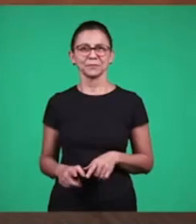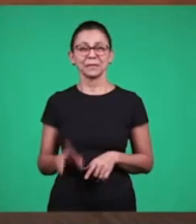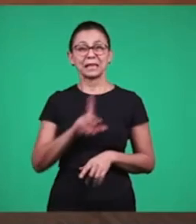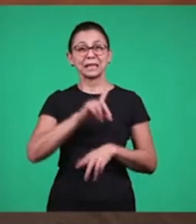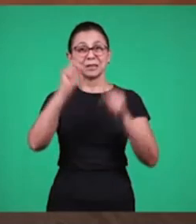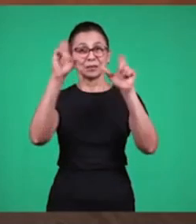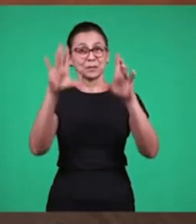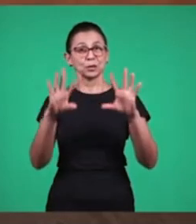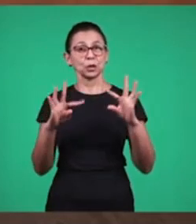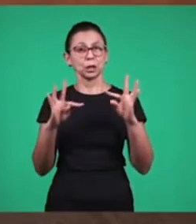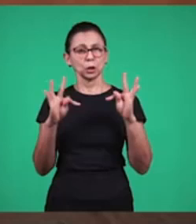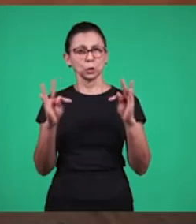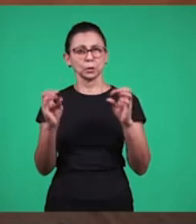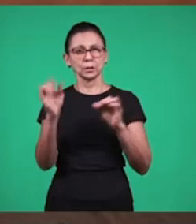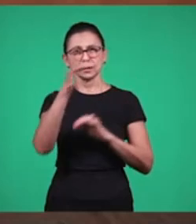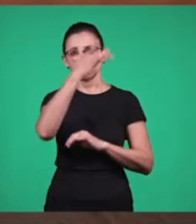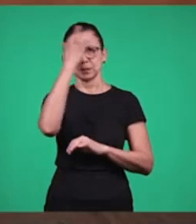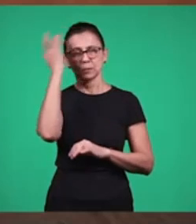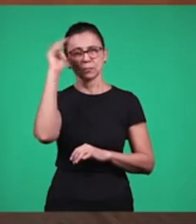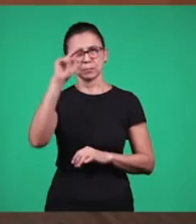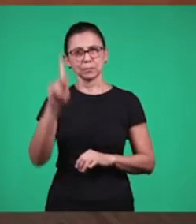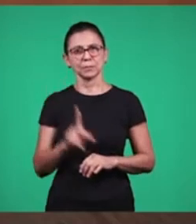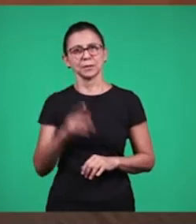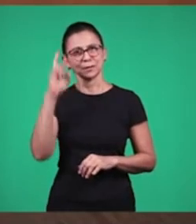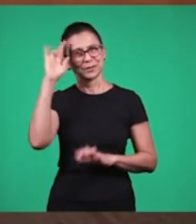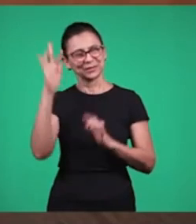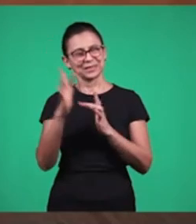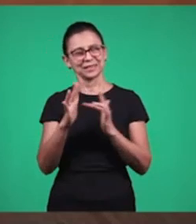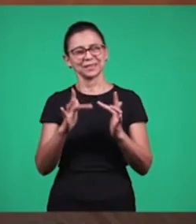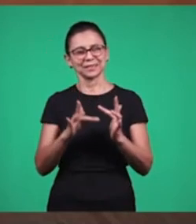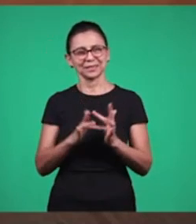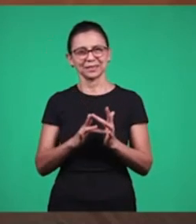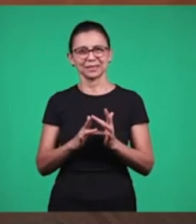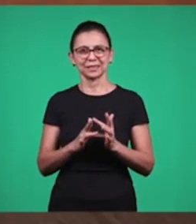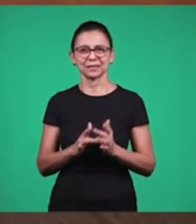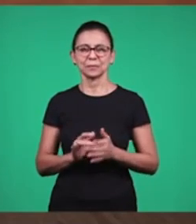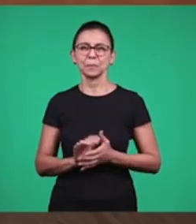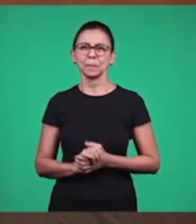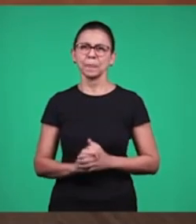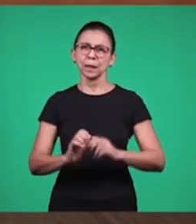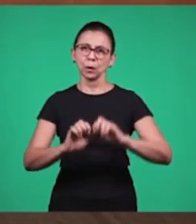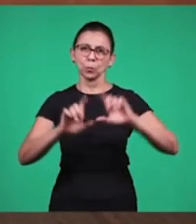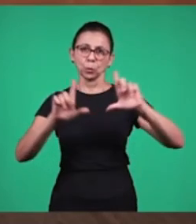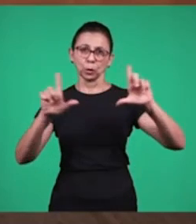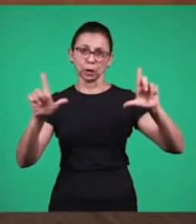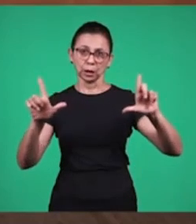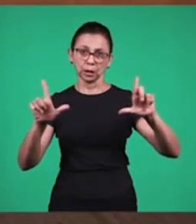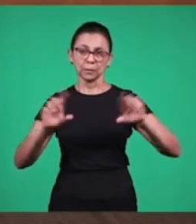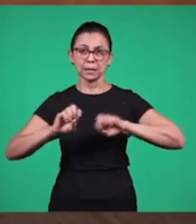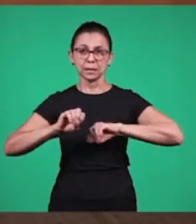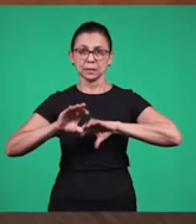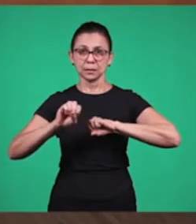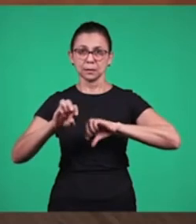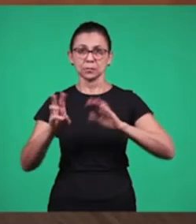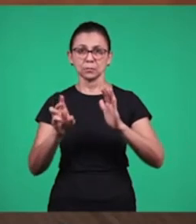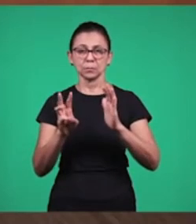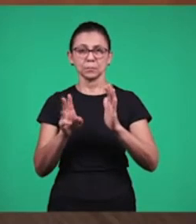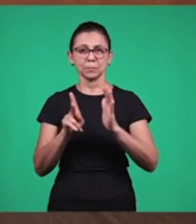Dios bendiga a todos con la paz del Señor Jesús. Este es la sección